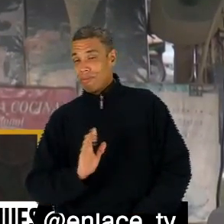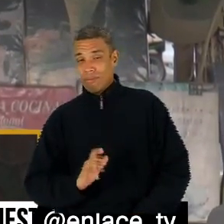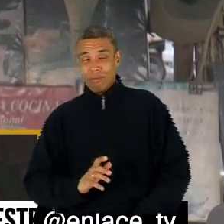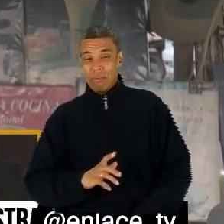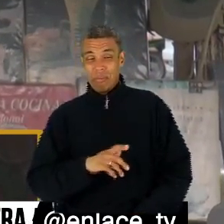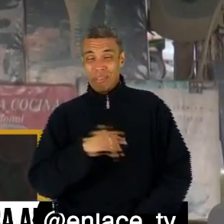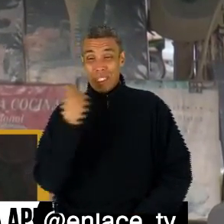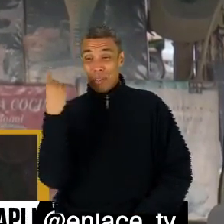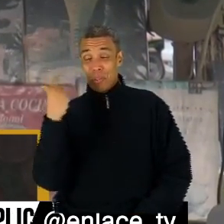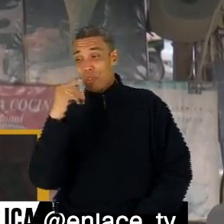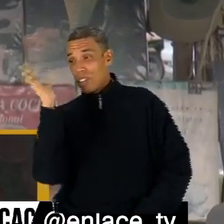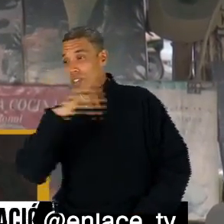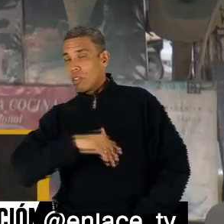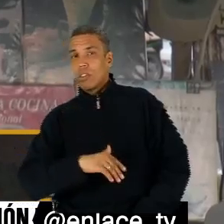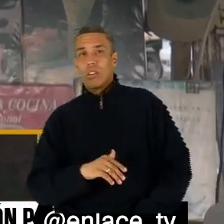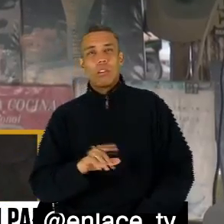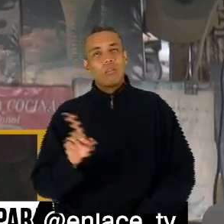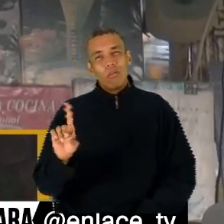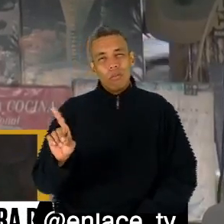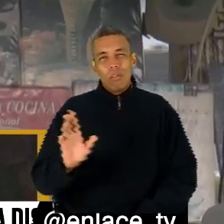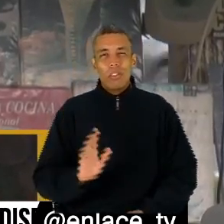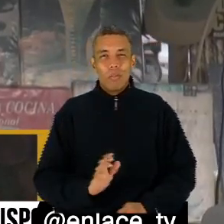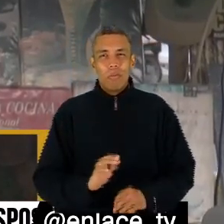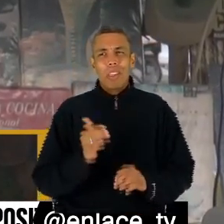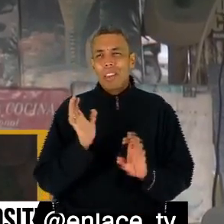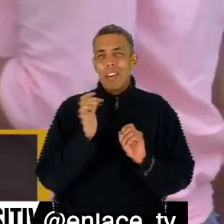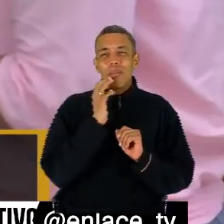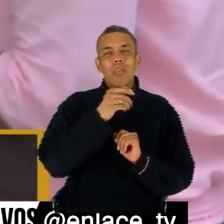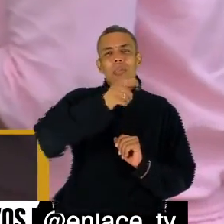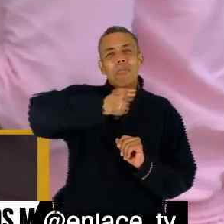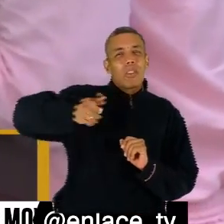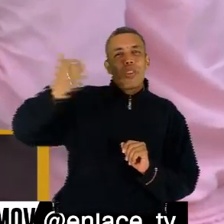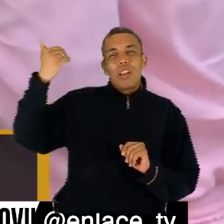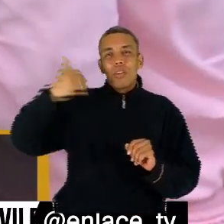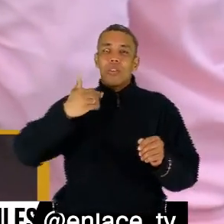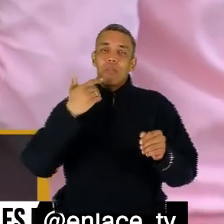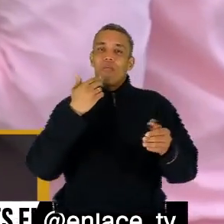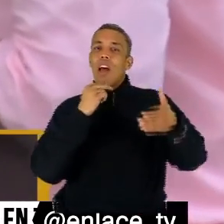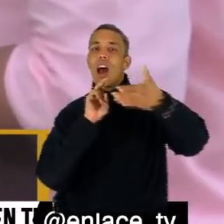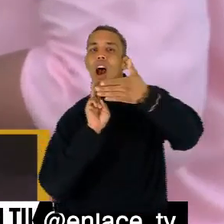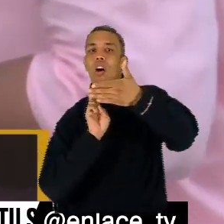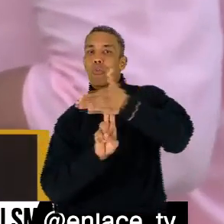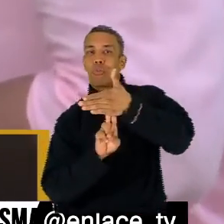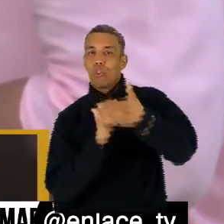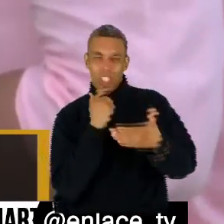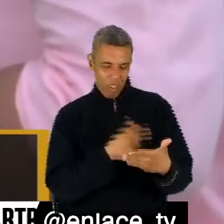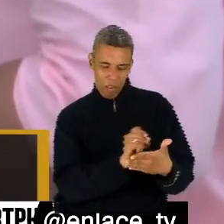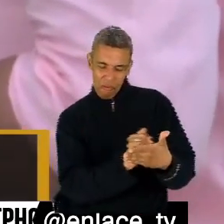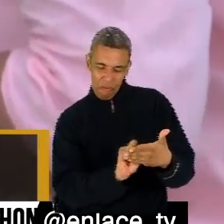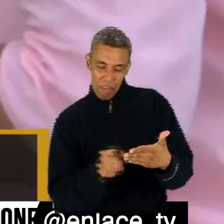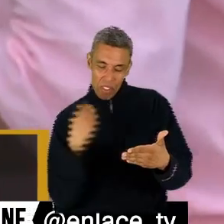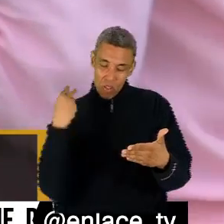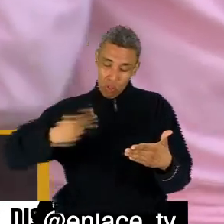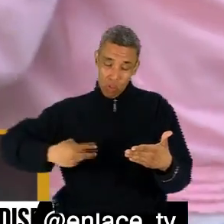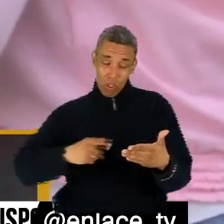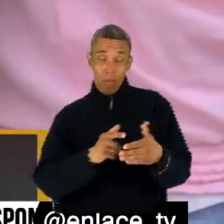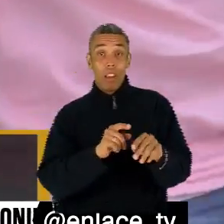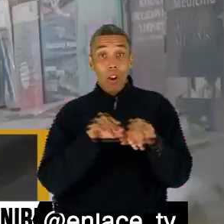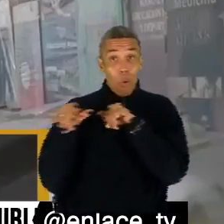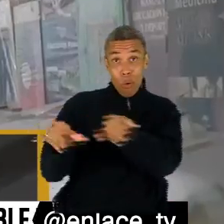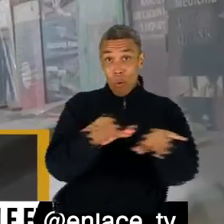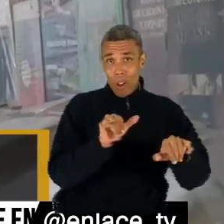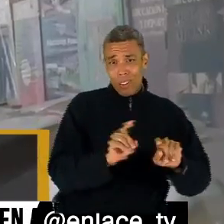que los escritores, todos no pueden escribir lo mismo. Y todo libro, sea lo que sea, deja una buena enseñanza. Usted abre un libro,